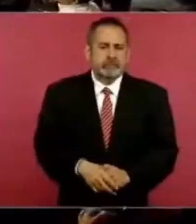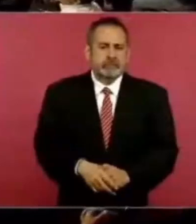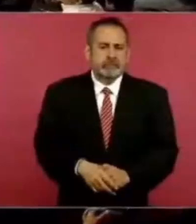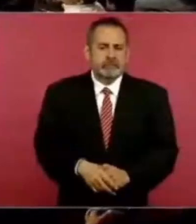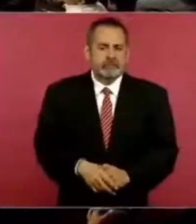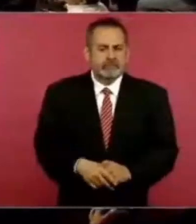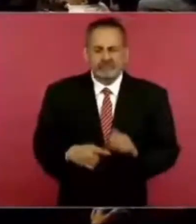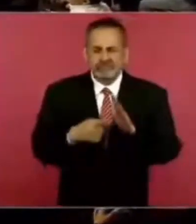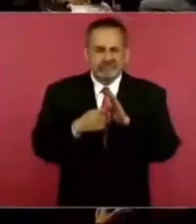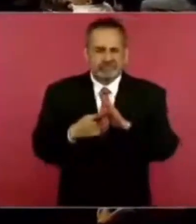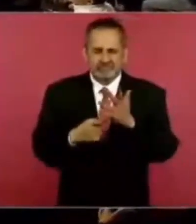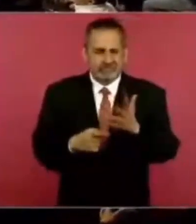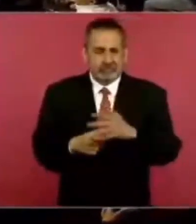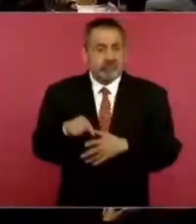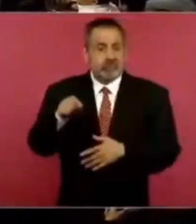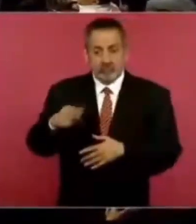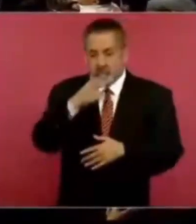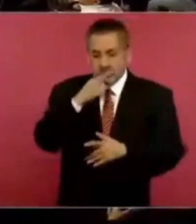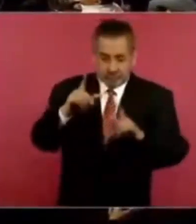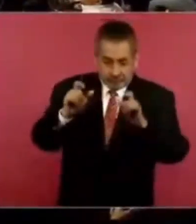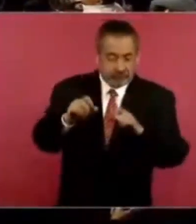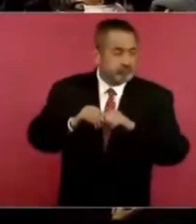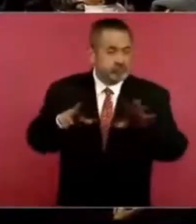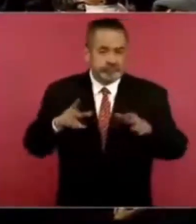por más que quiso él,